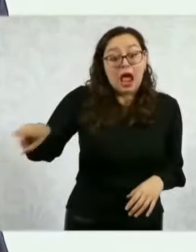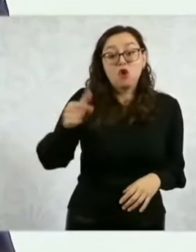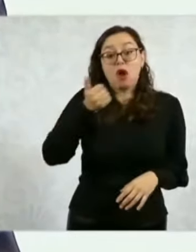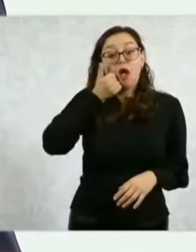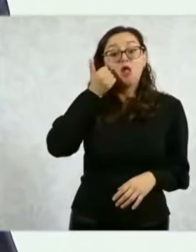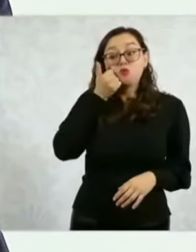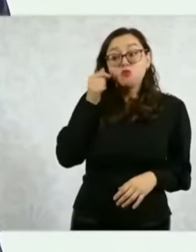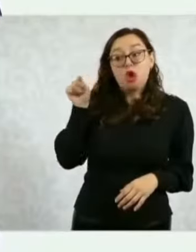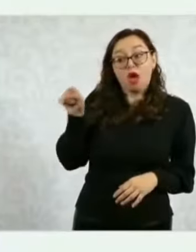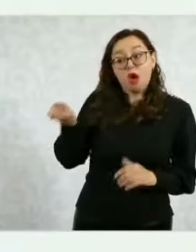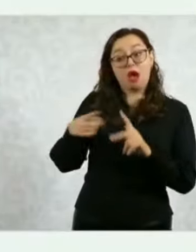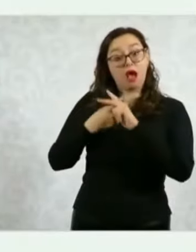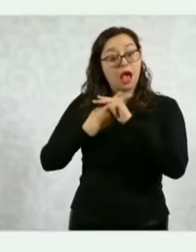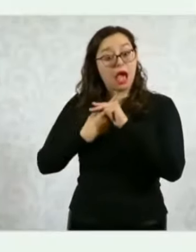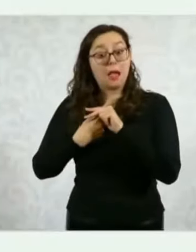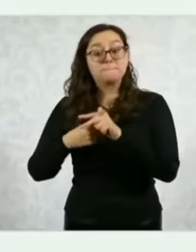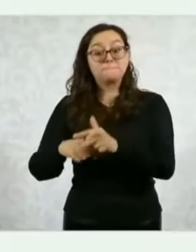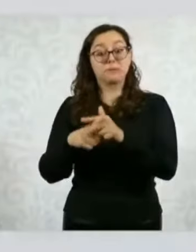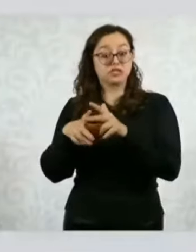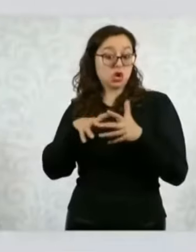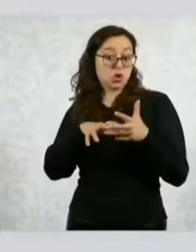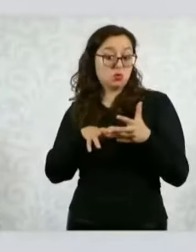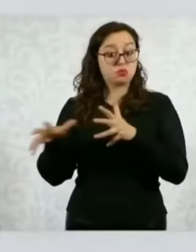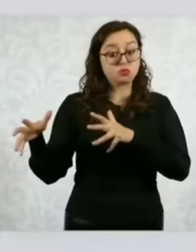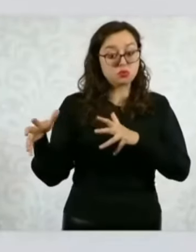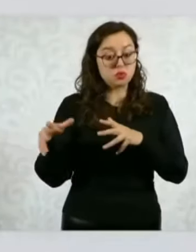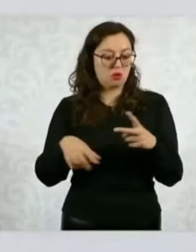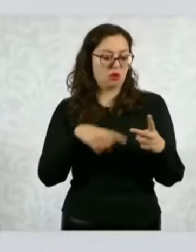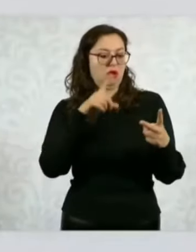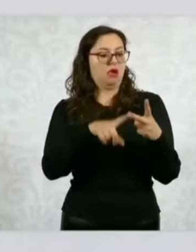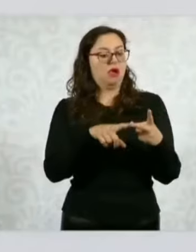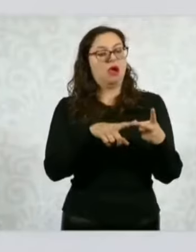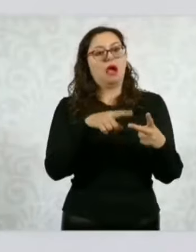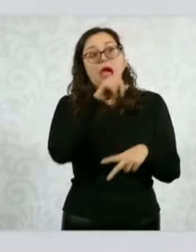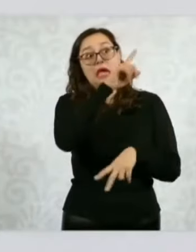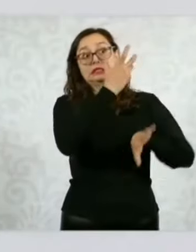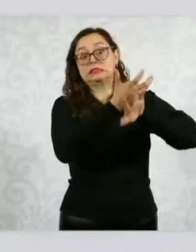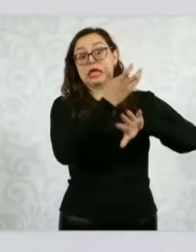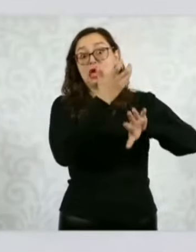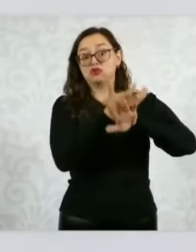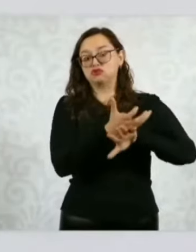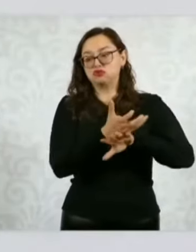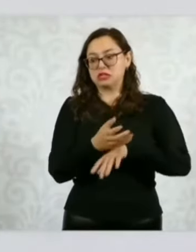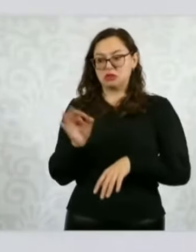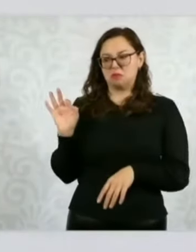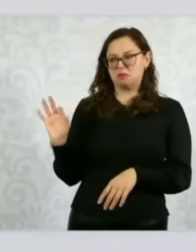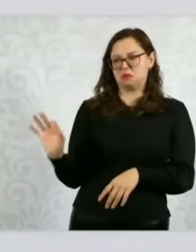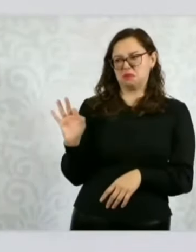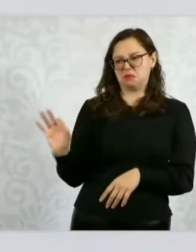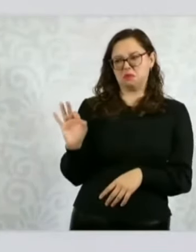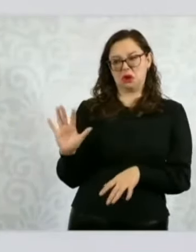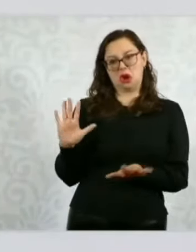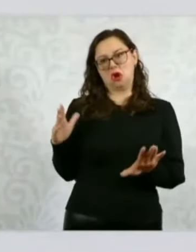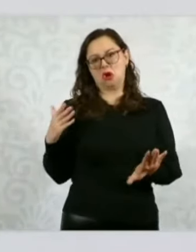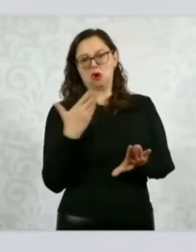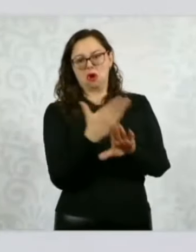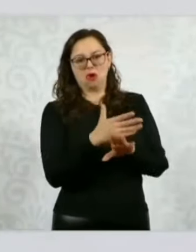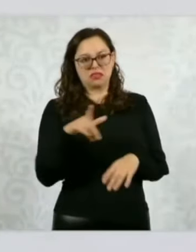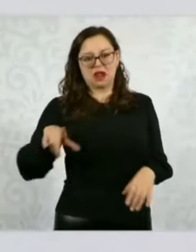de la Agencia de Inteligencia de los Estados Unidos en contra del gobierno de México, cosas